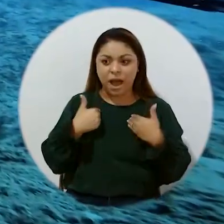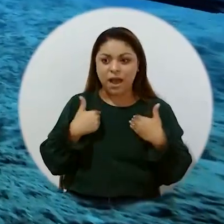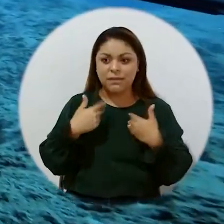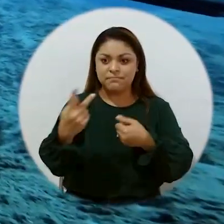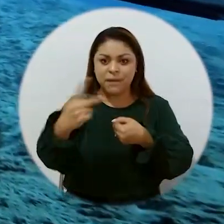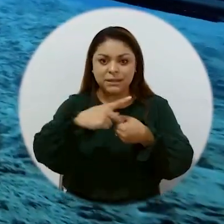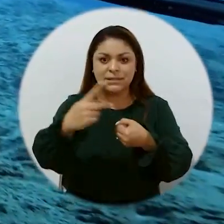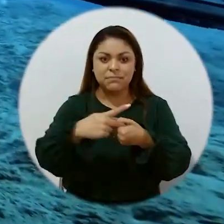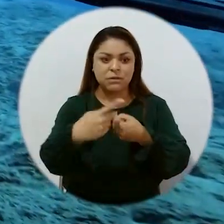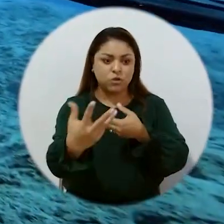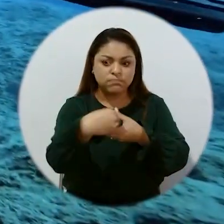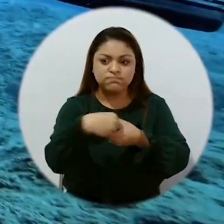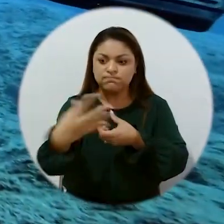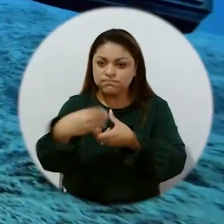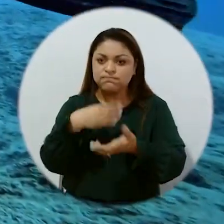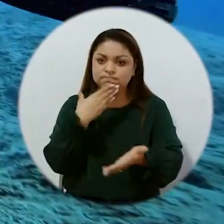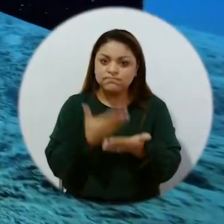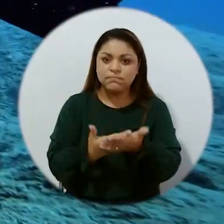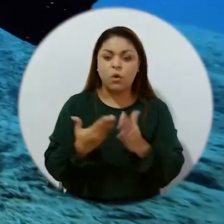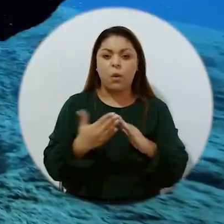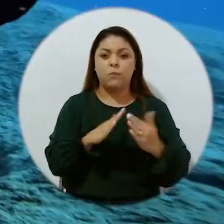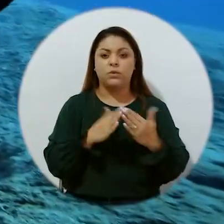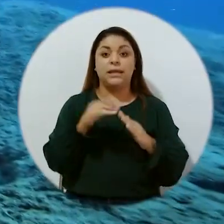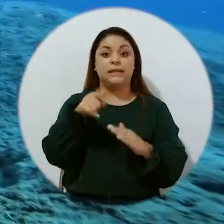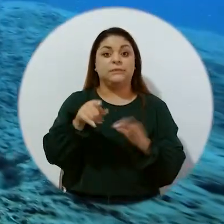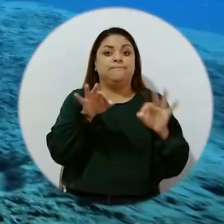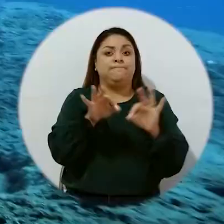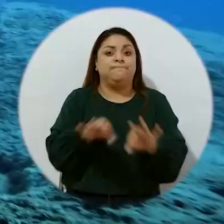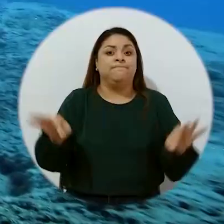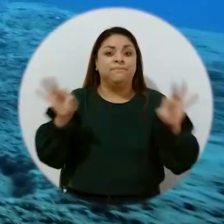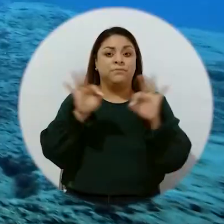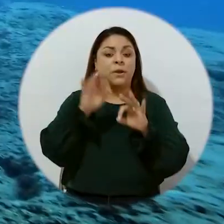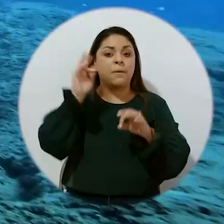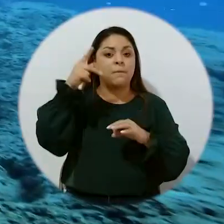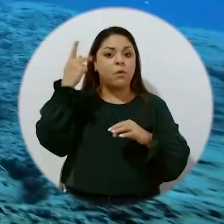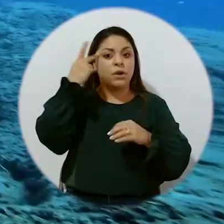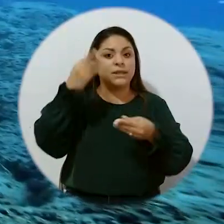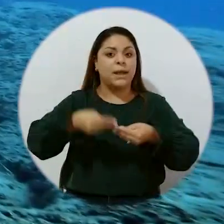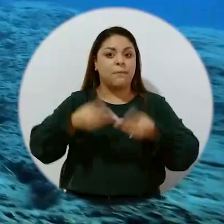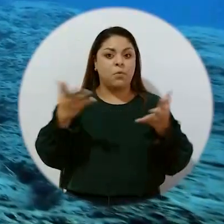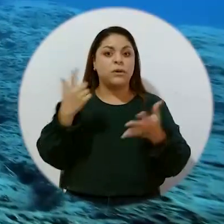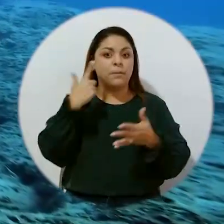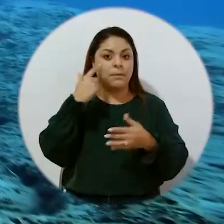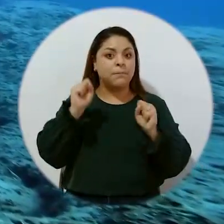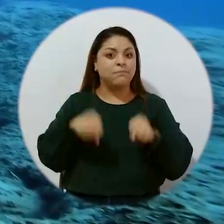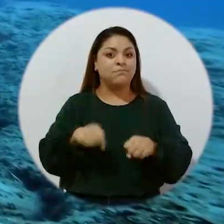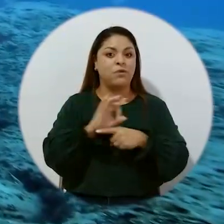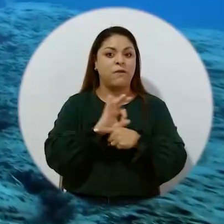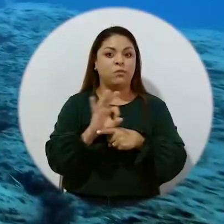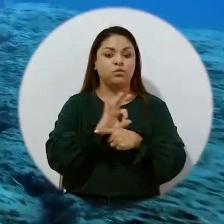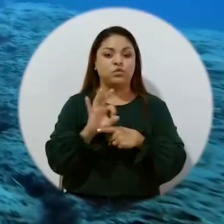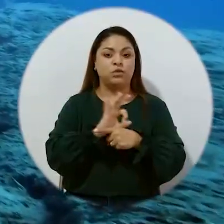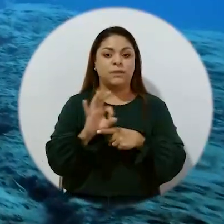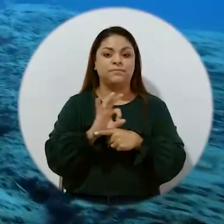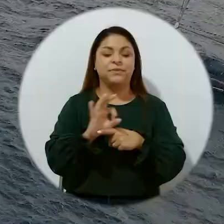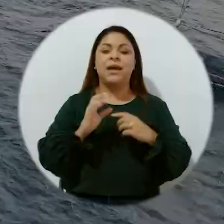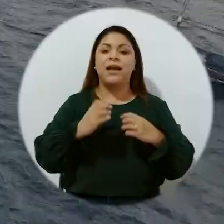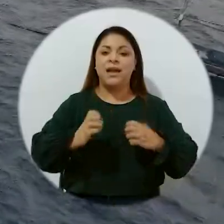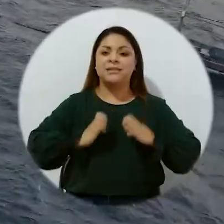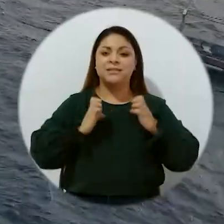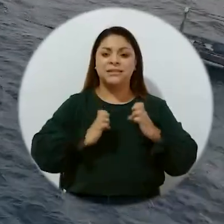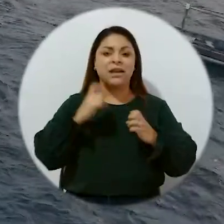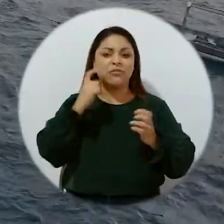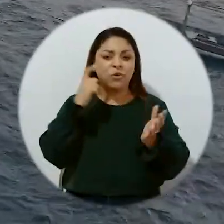participación efectiva de las comunidades, que eso es un elemento clave en política pública para que las políticas puedan funcionar, ¿verdad? Que exista